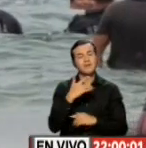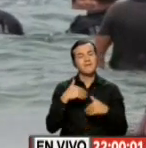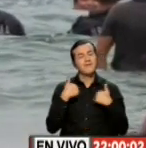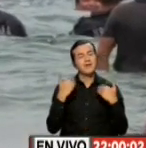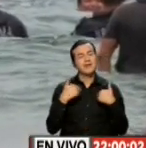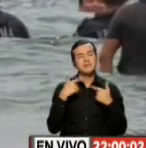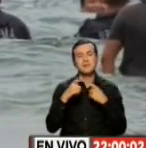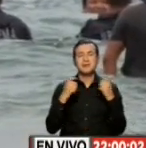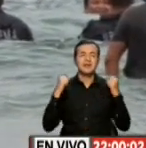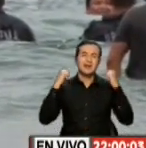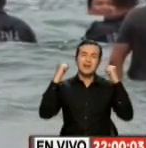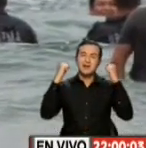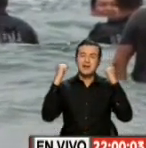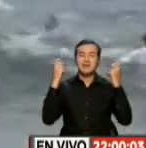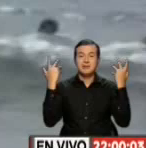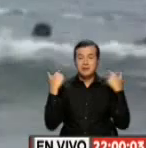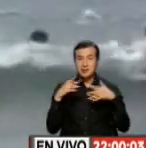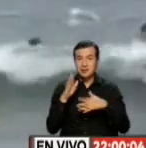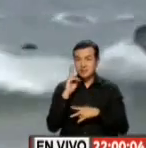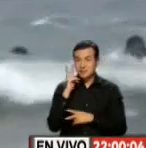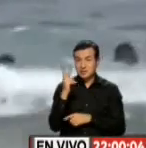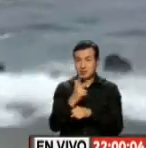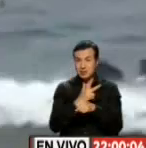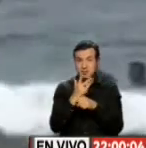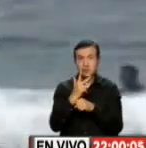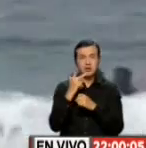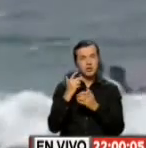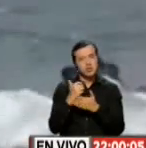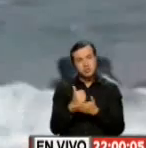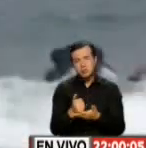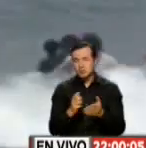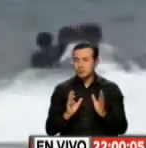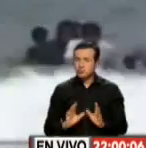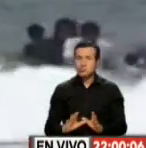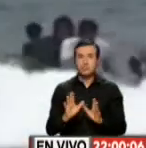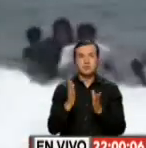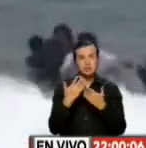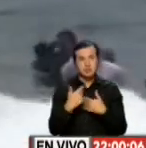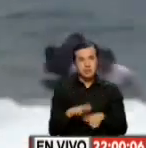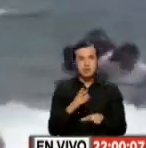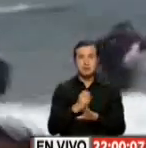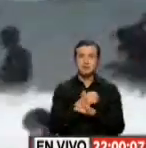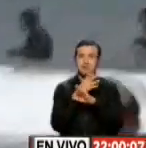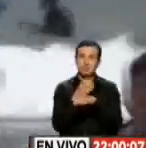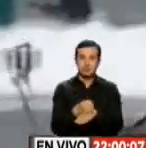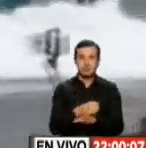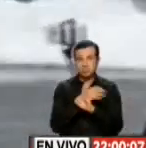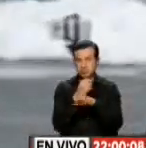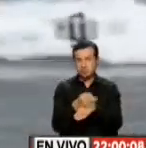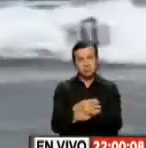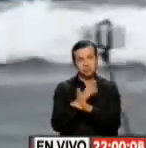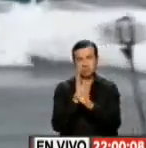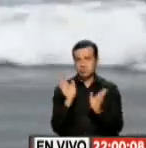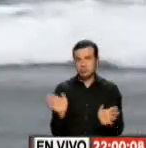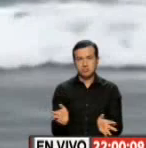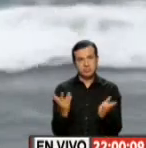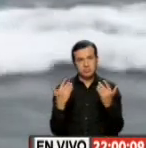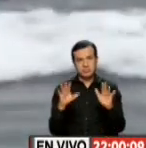comuneros de Monteverde, quienes después de 3 horas de arduo trabajo pudieron devolver al vallenato a su